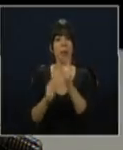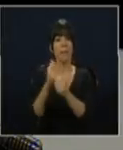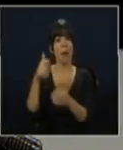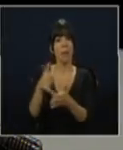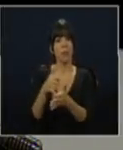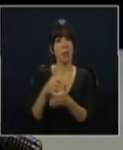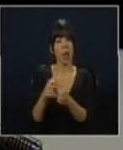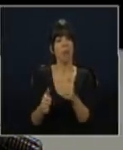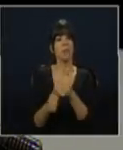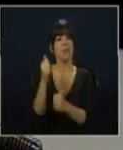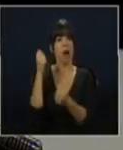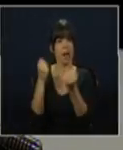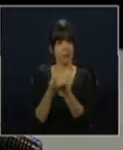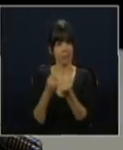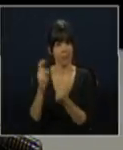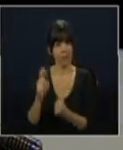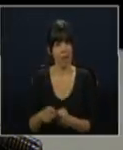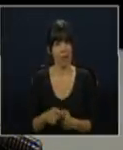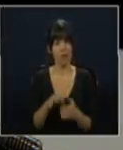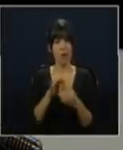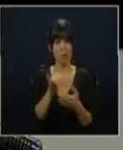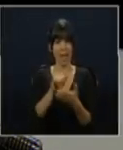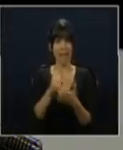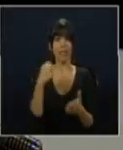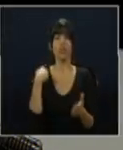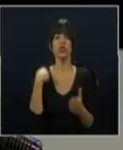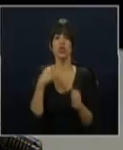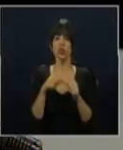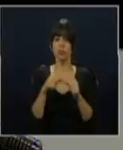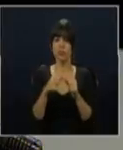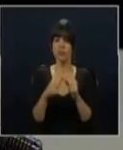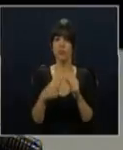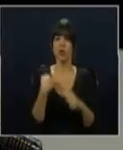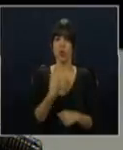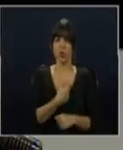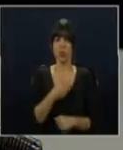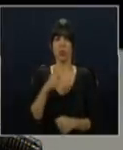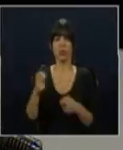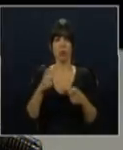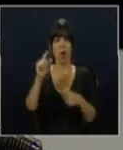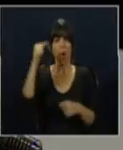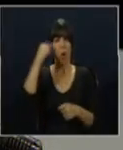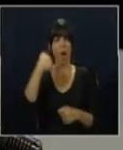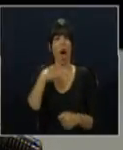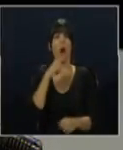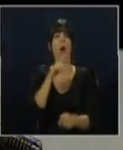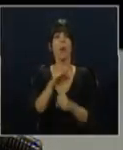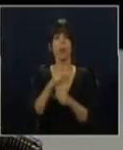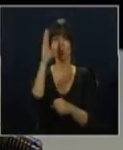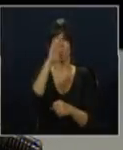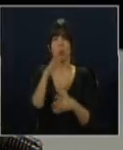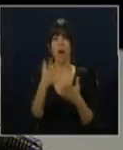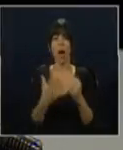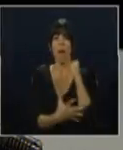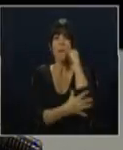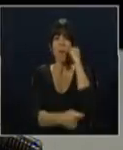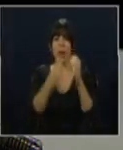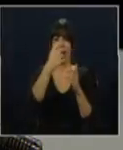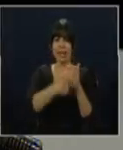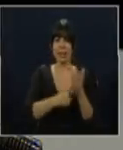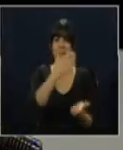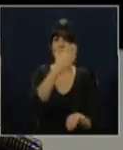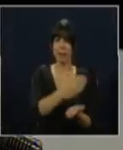vulnerables. Y en ese sentido, ratifico el compromiso de nuestra administración con la erradicación de la pobreza extrema,